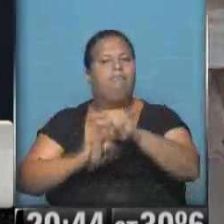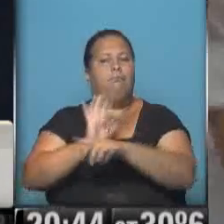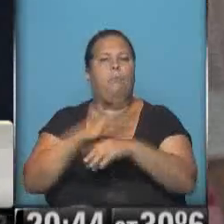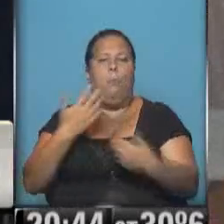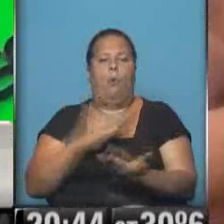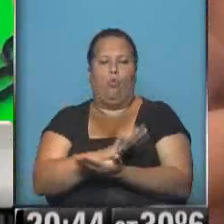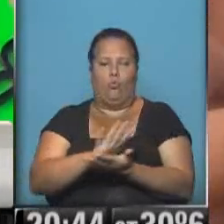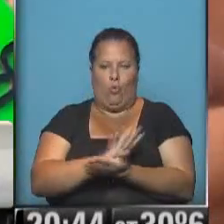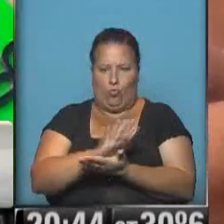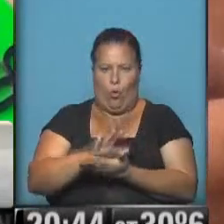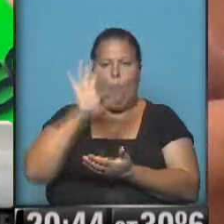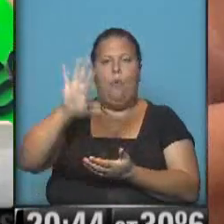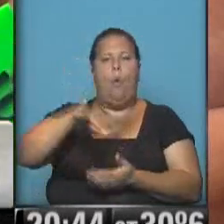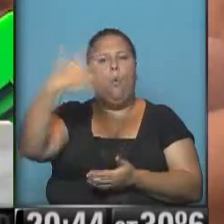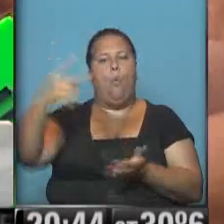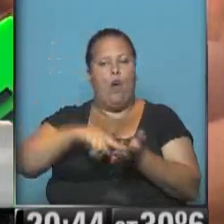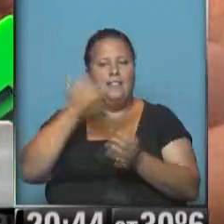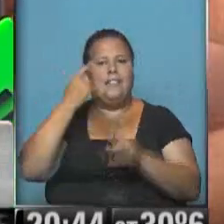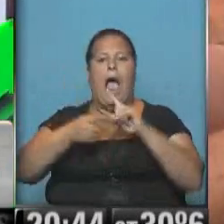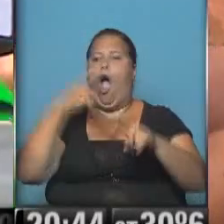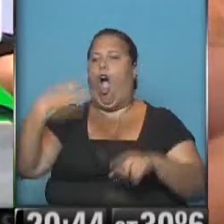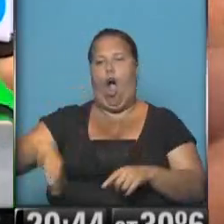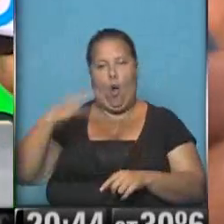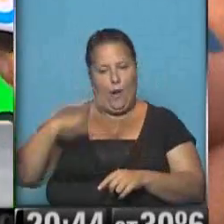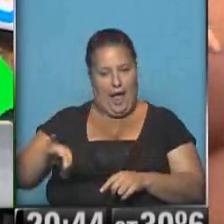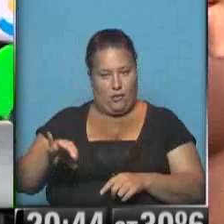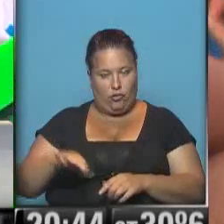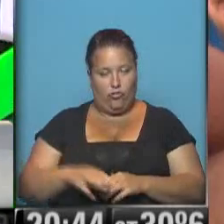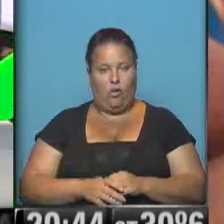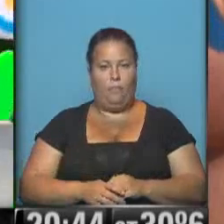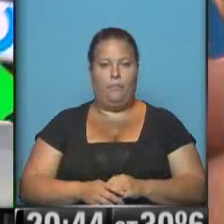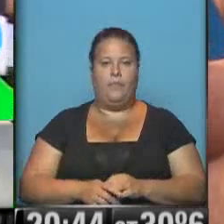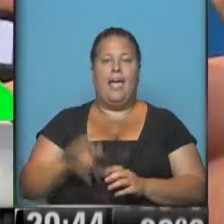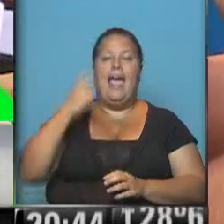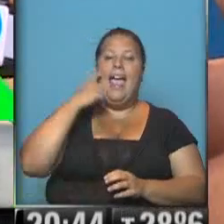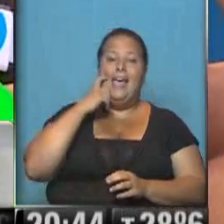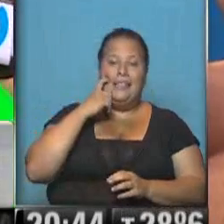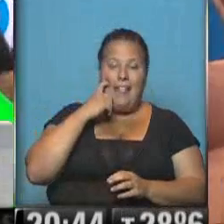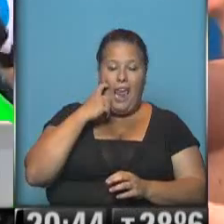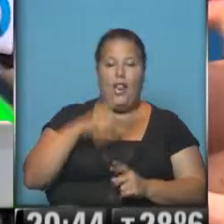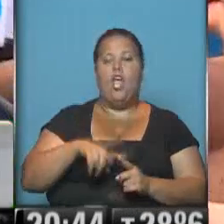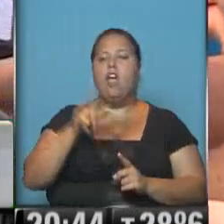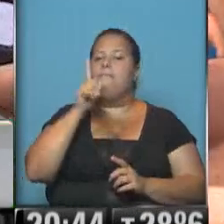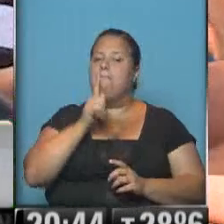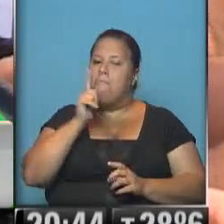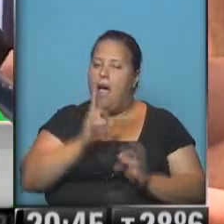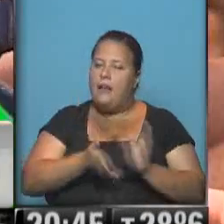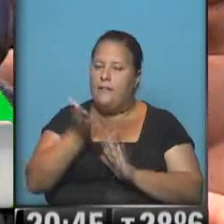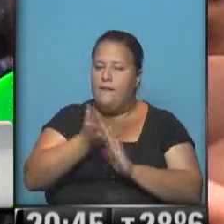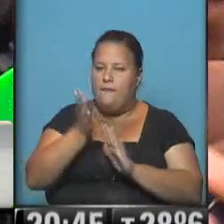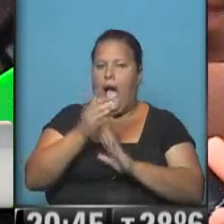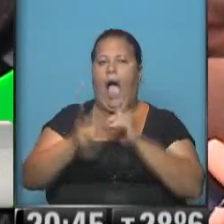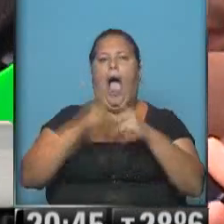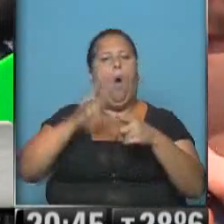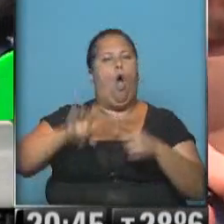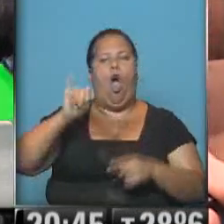la resolución. Provincia de Buenos Aires hay una conciliación obligatoria. En Entre Ríos me parece que hay en curso una